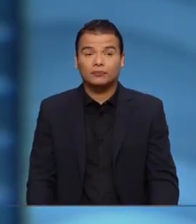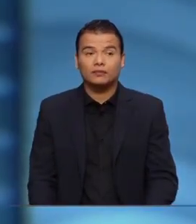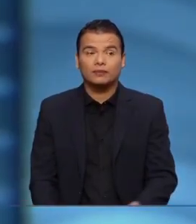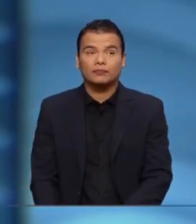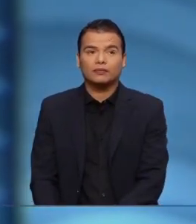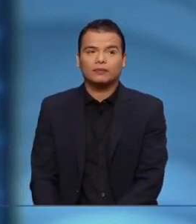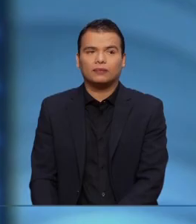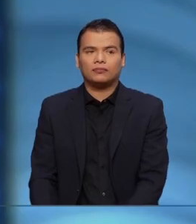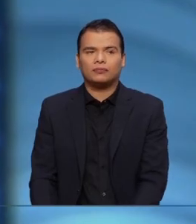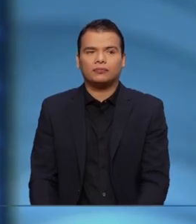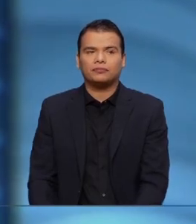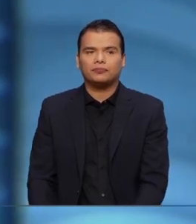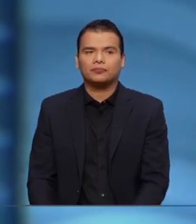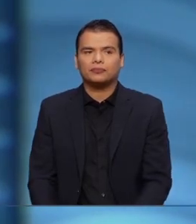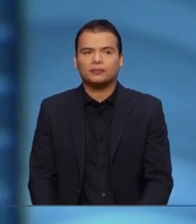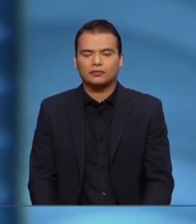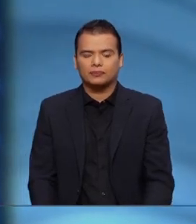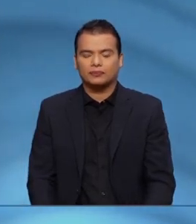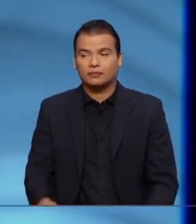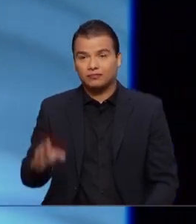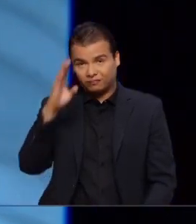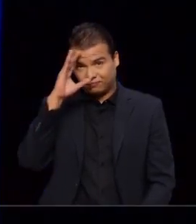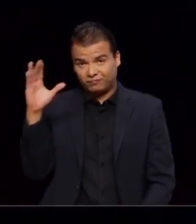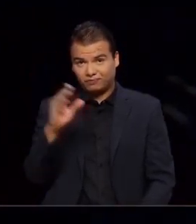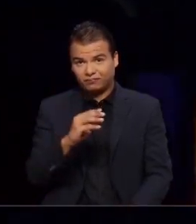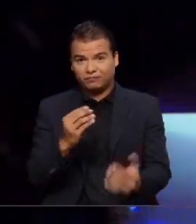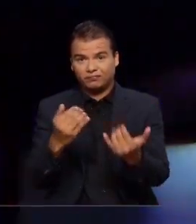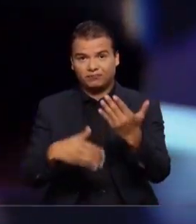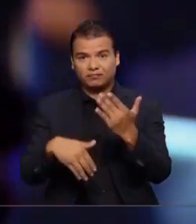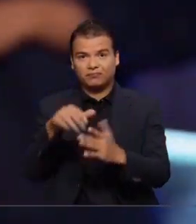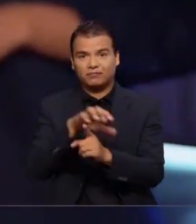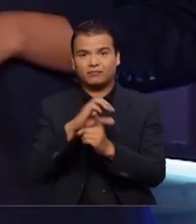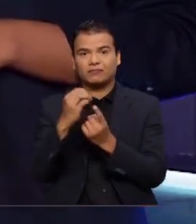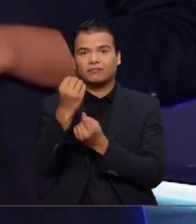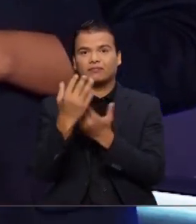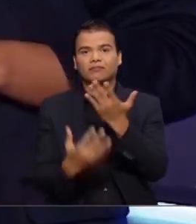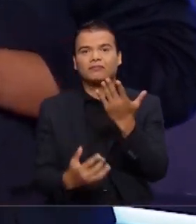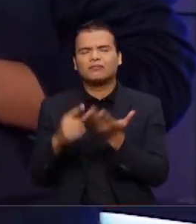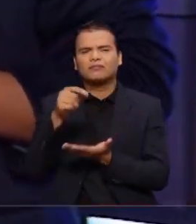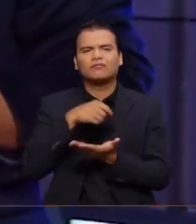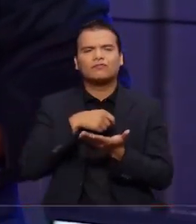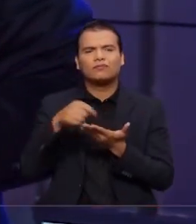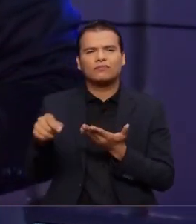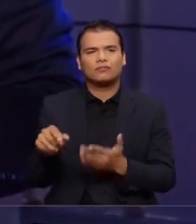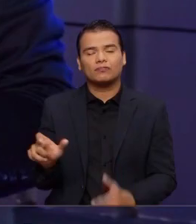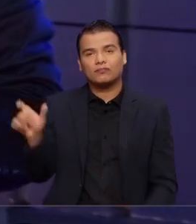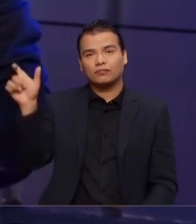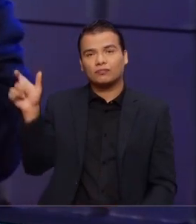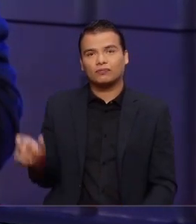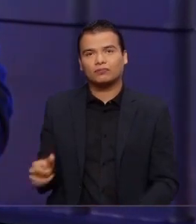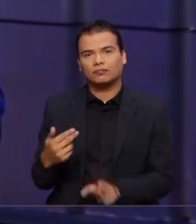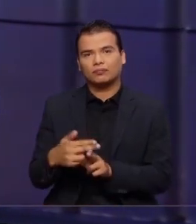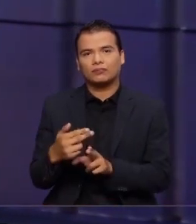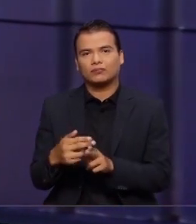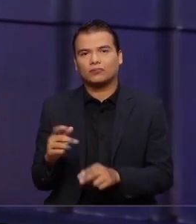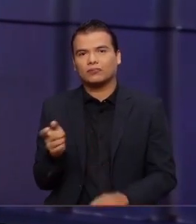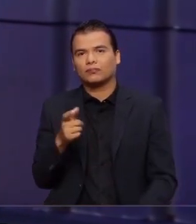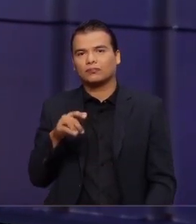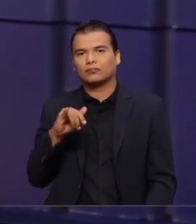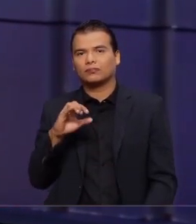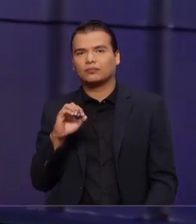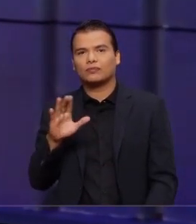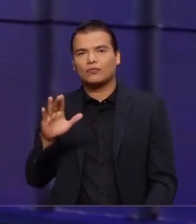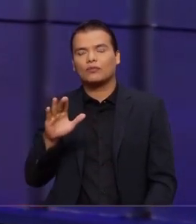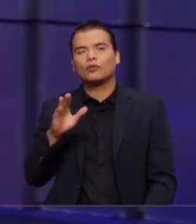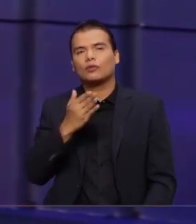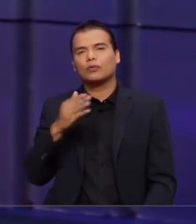Hola, hola, es momento de ponerlos al día con todo el entretenimiento y la cultura de nuestra región. Gio Music es un DJ caleño que busca ser la